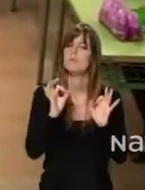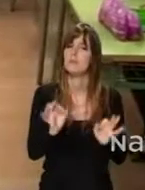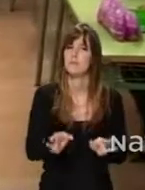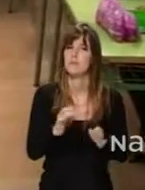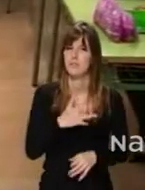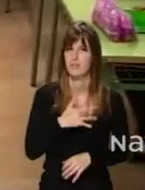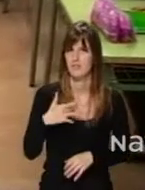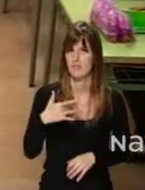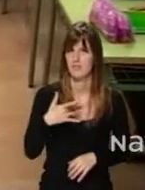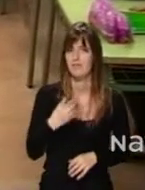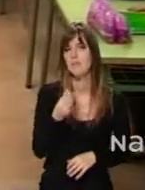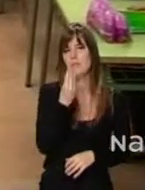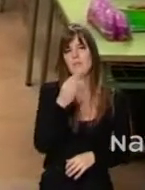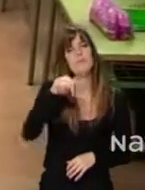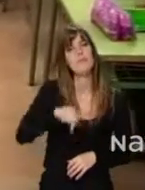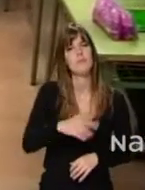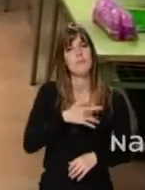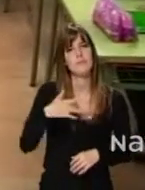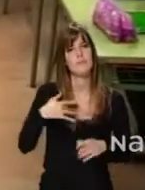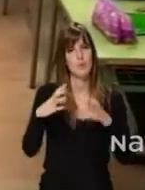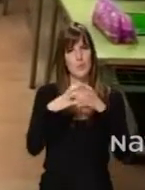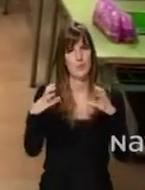sano. Aquí en Urroz.